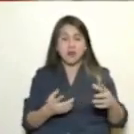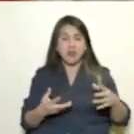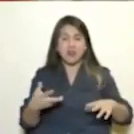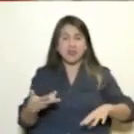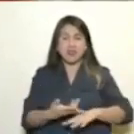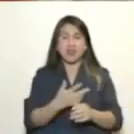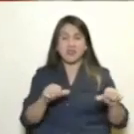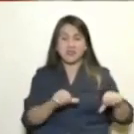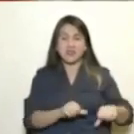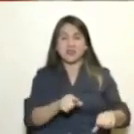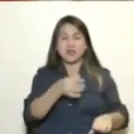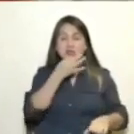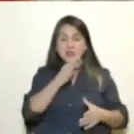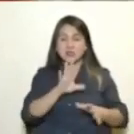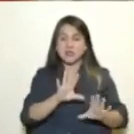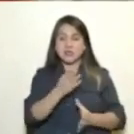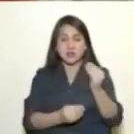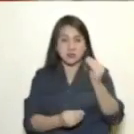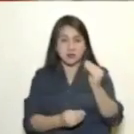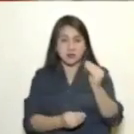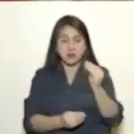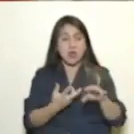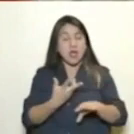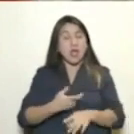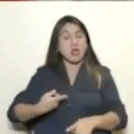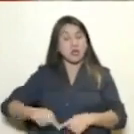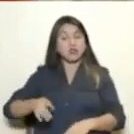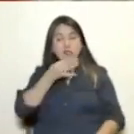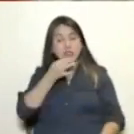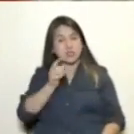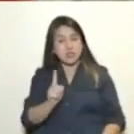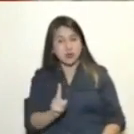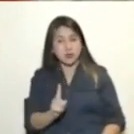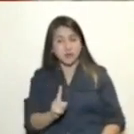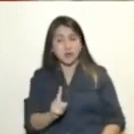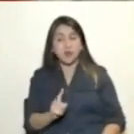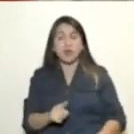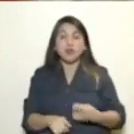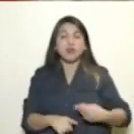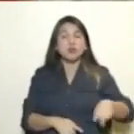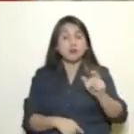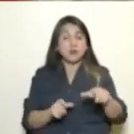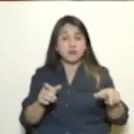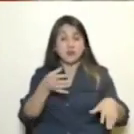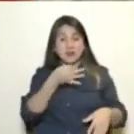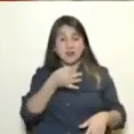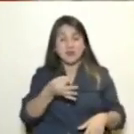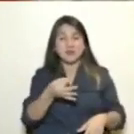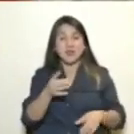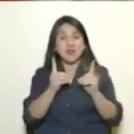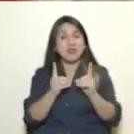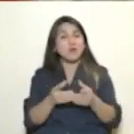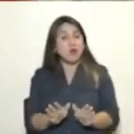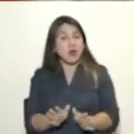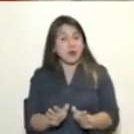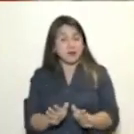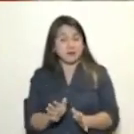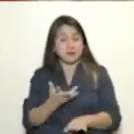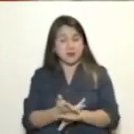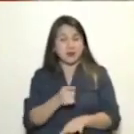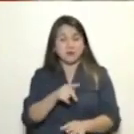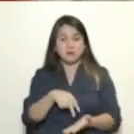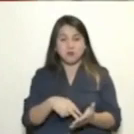y todo. Él plantea que se terminó el capitalismo. Hay otros que dicen que no. Otros dicen que es la democracia la que está en